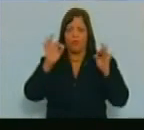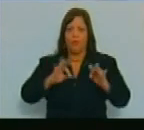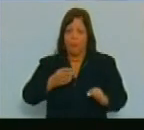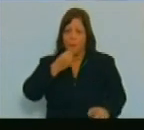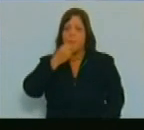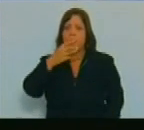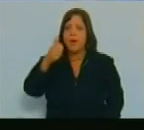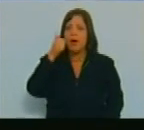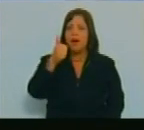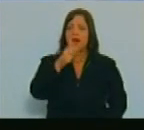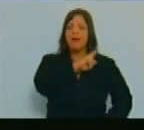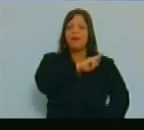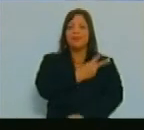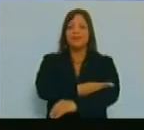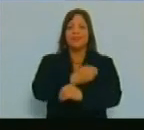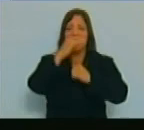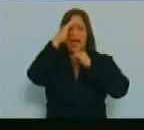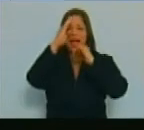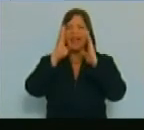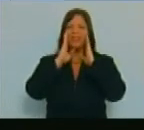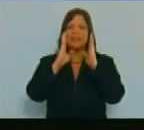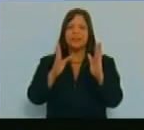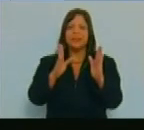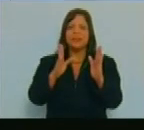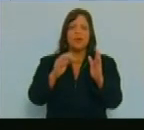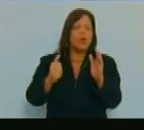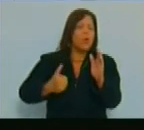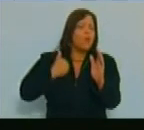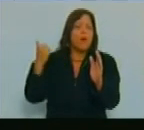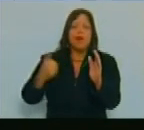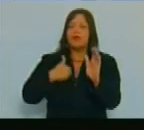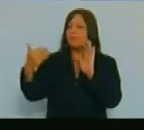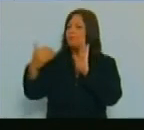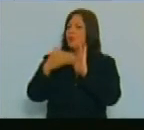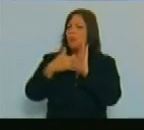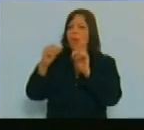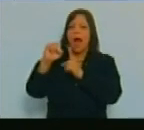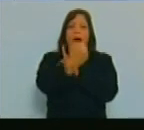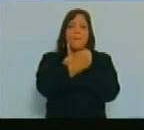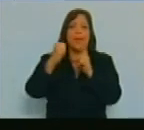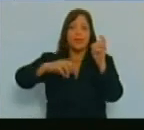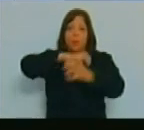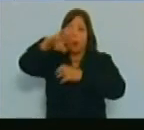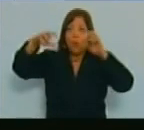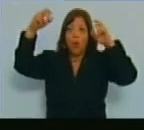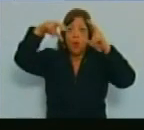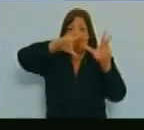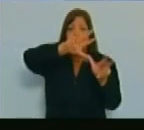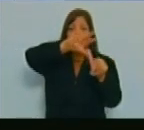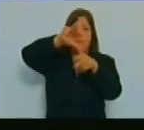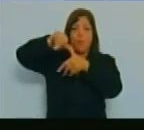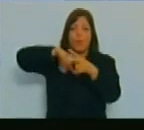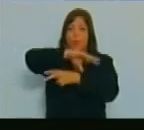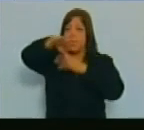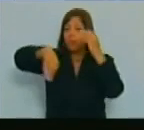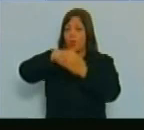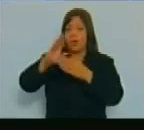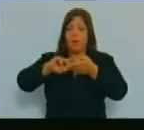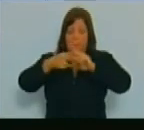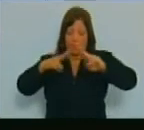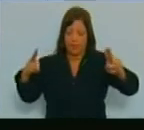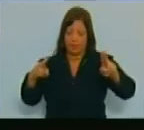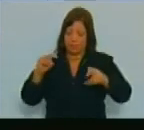para atender cualquier amenaza ambiental que afecta el orden interno y la paz